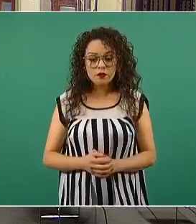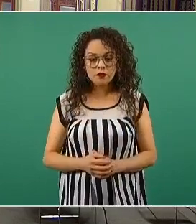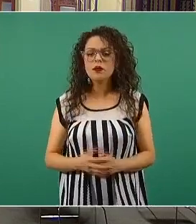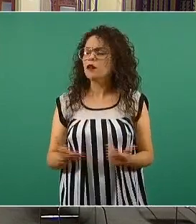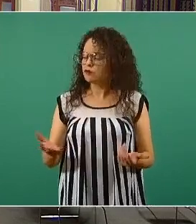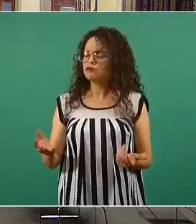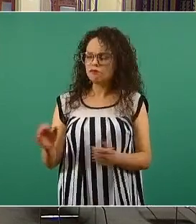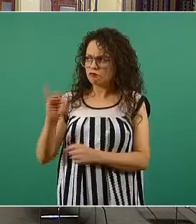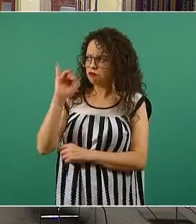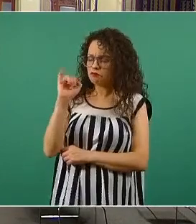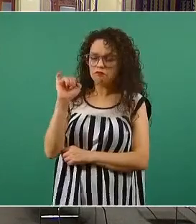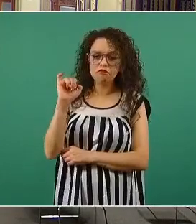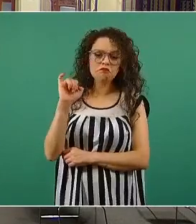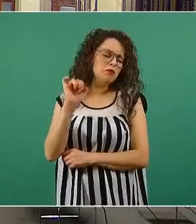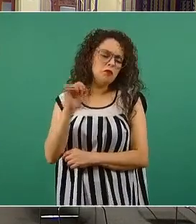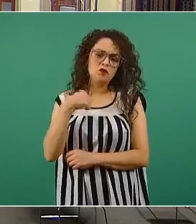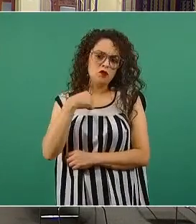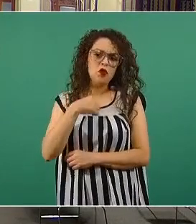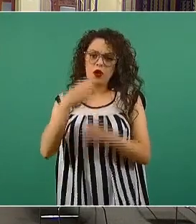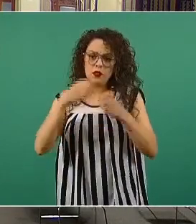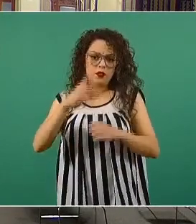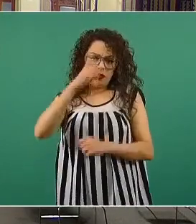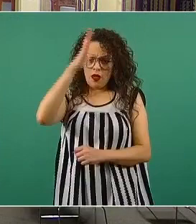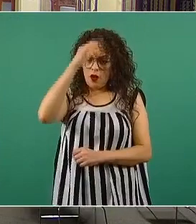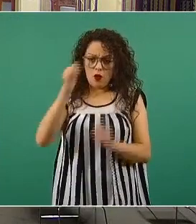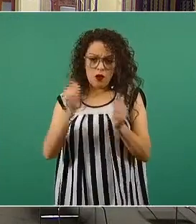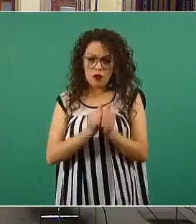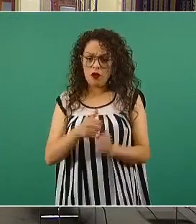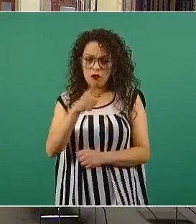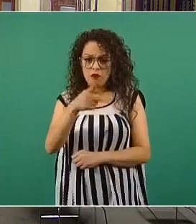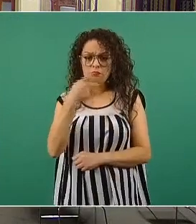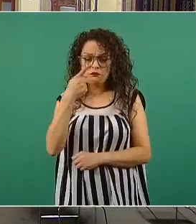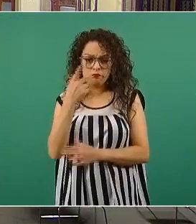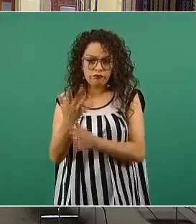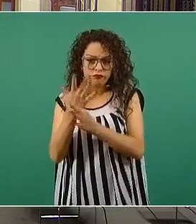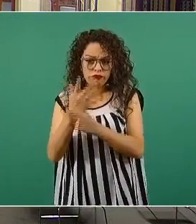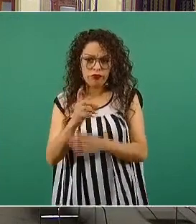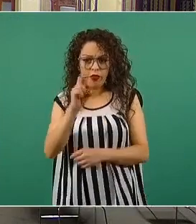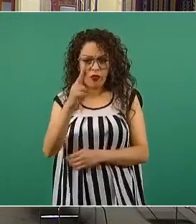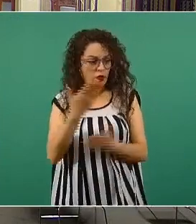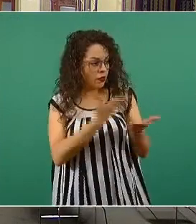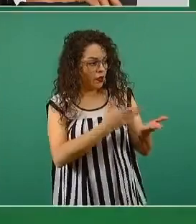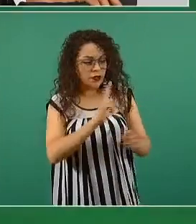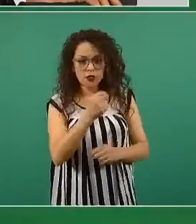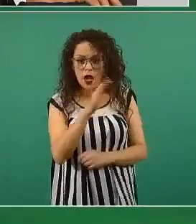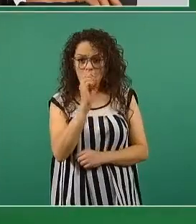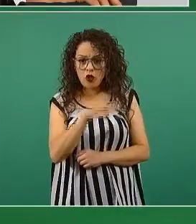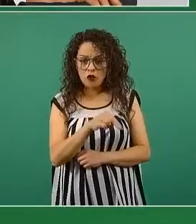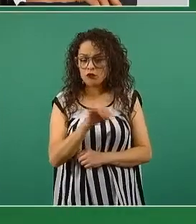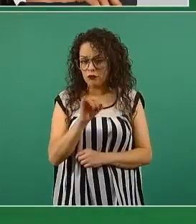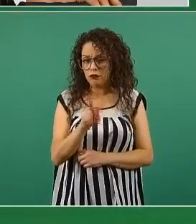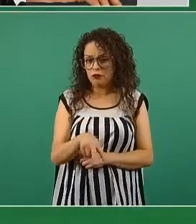Sí, nada más, estoy totalmente de acuerdo con lo que dice el doctor Chacón. En efecto, todavía